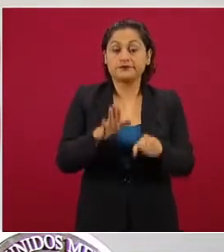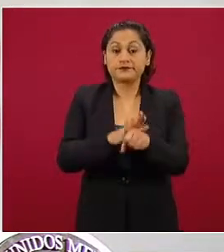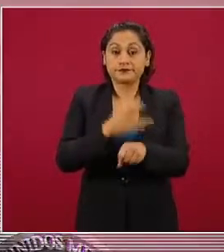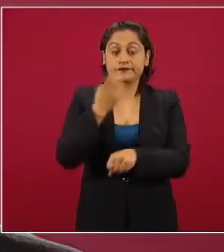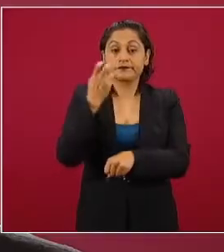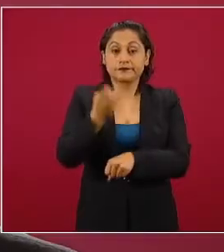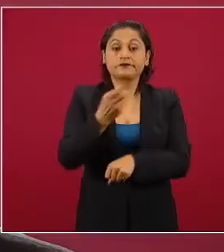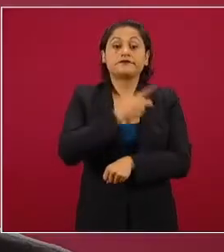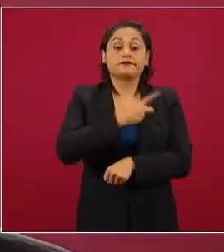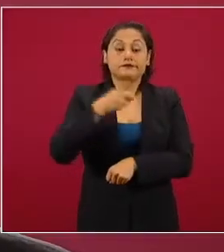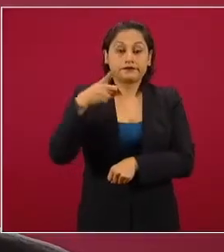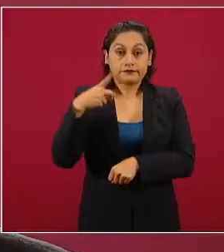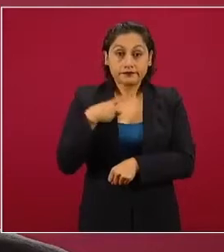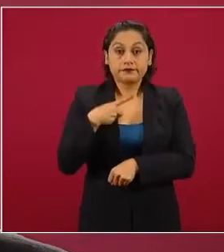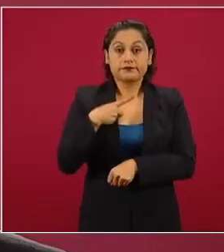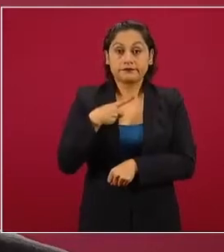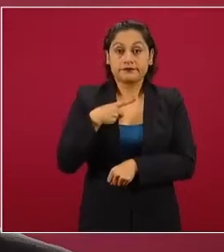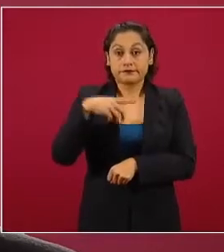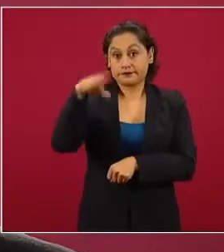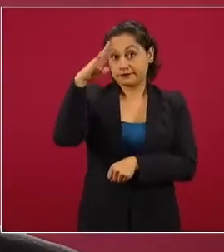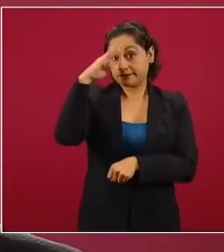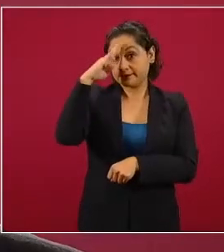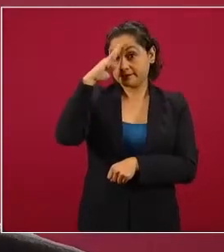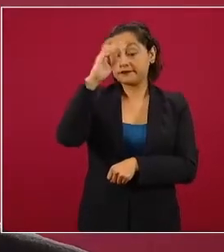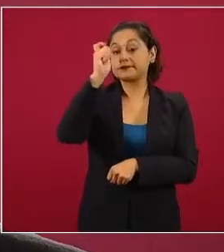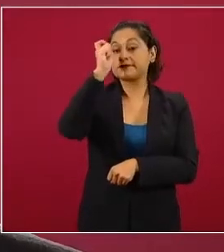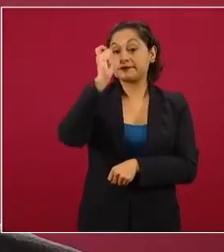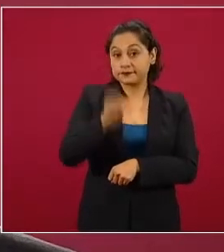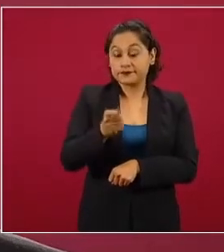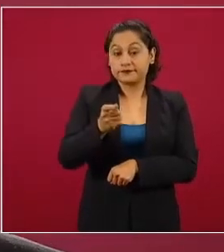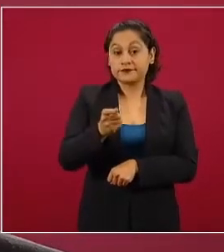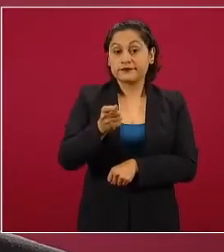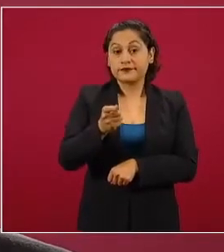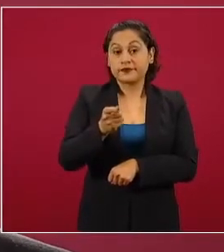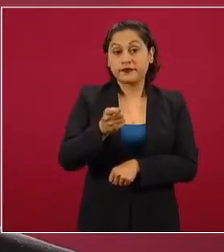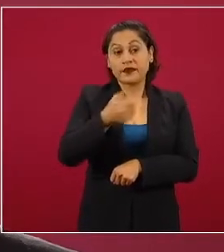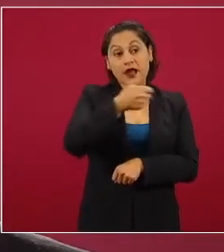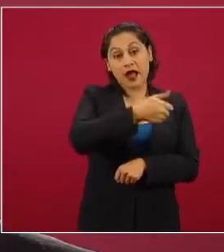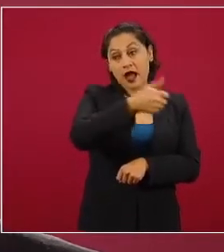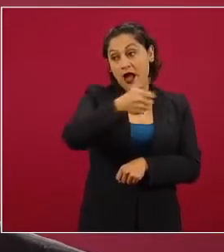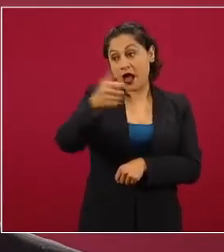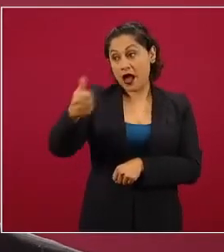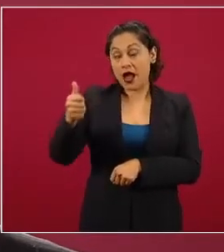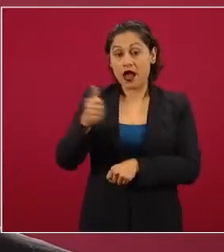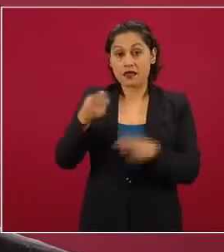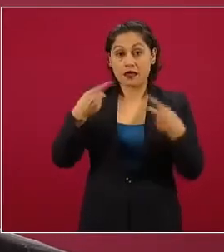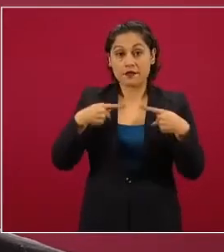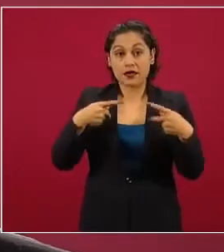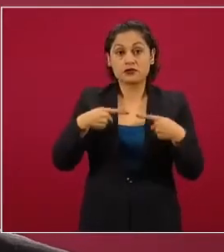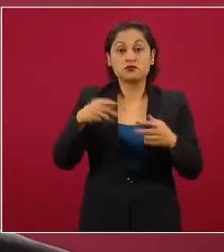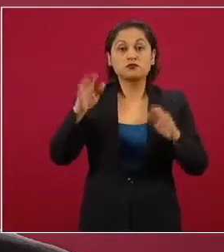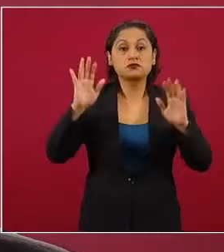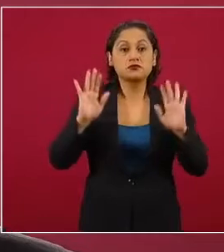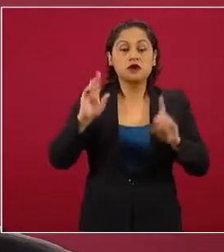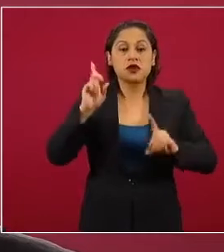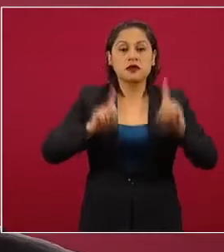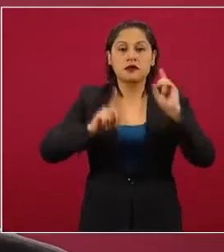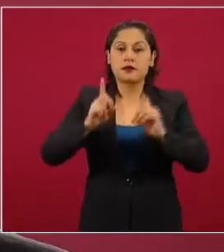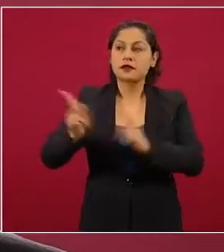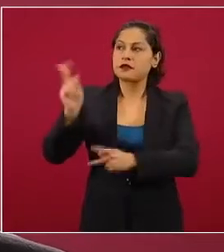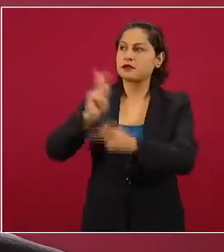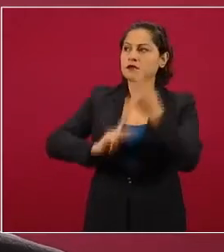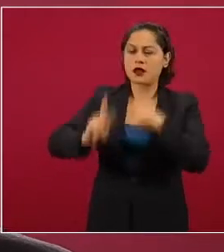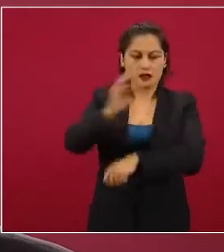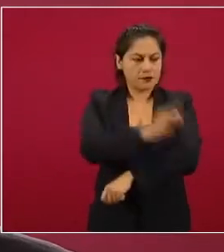proceso de las vacunas, de identificación de sus capacidades, podría resultar en una vacuna que no fuera de alta